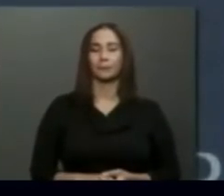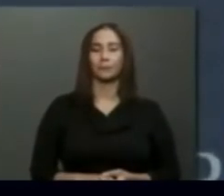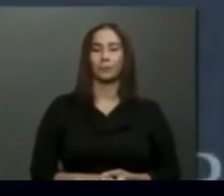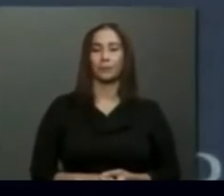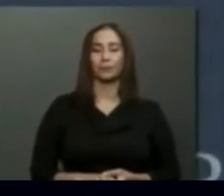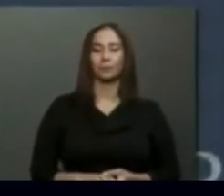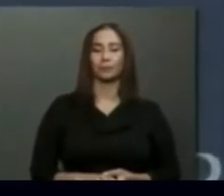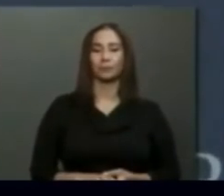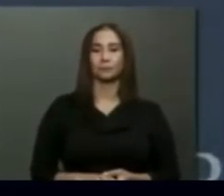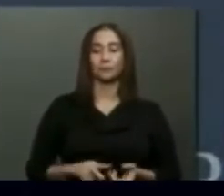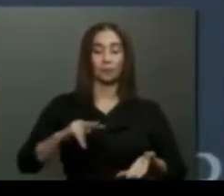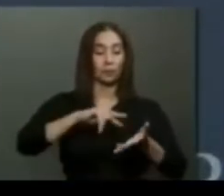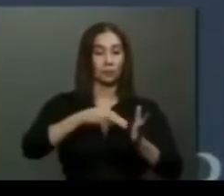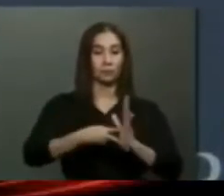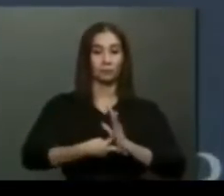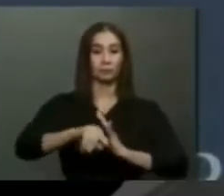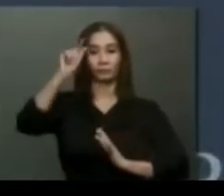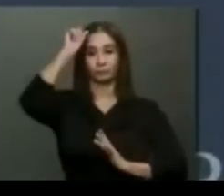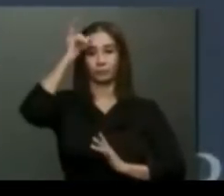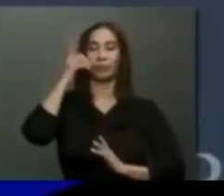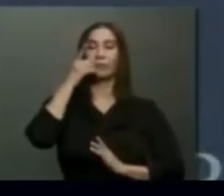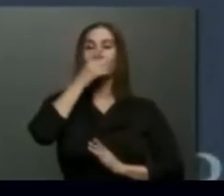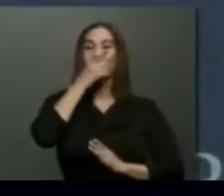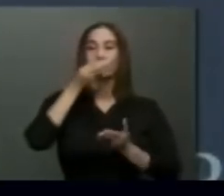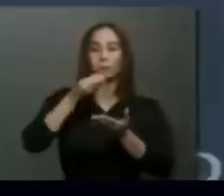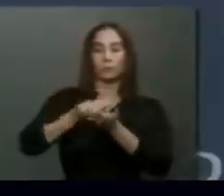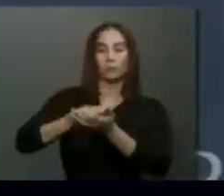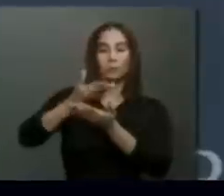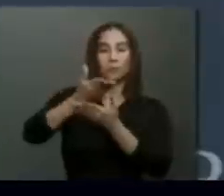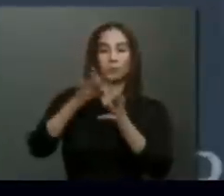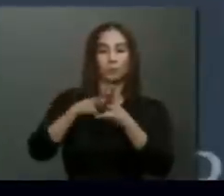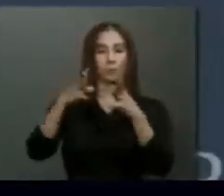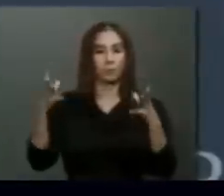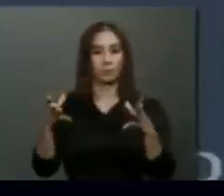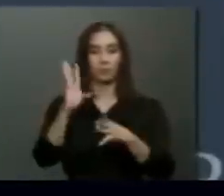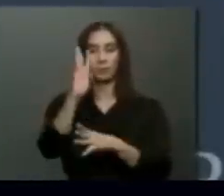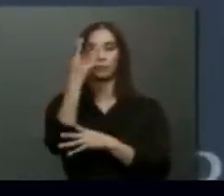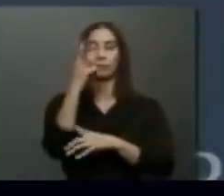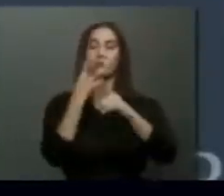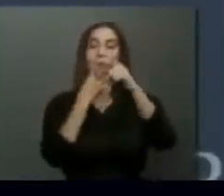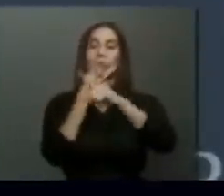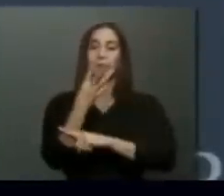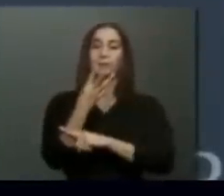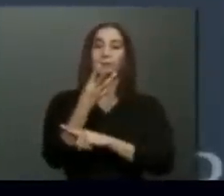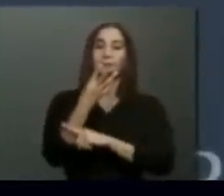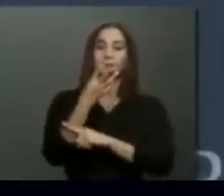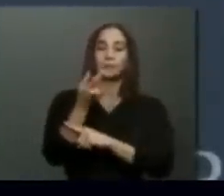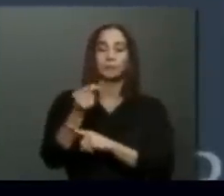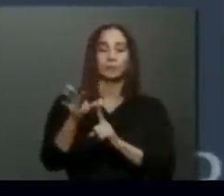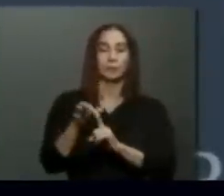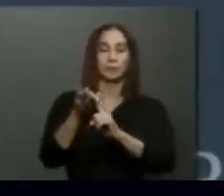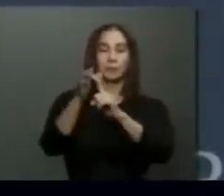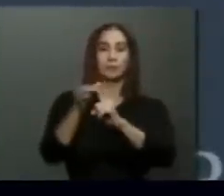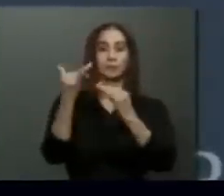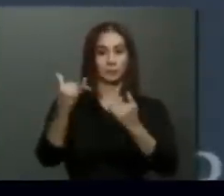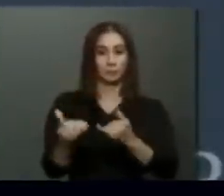Esto quiere decir que el gobierno dominicano ha hecho una gran inversión durante estos 16 meses en materia social y especialmente